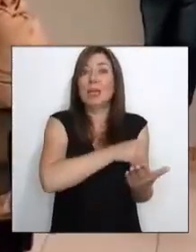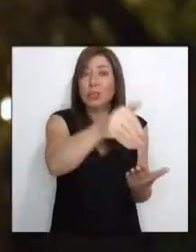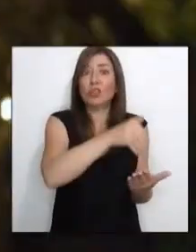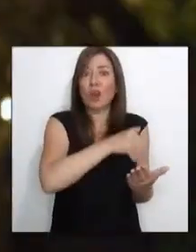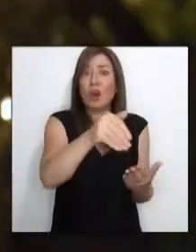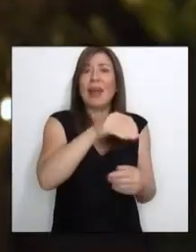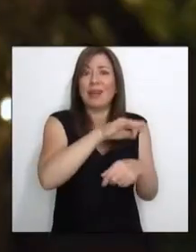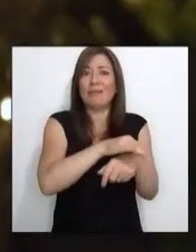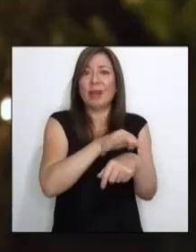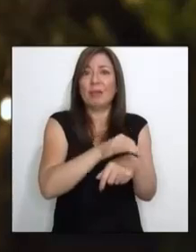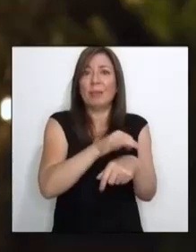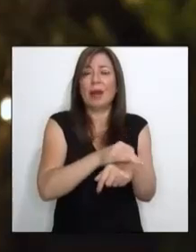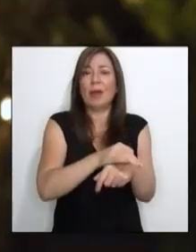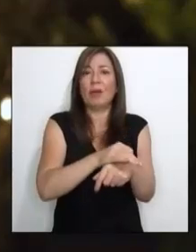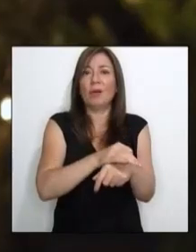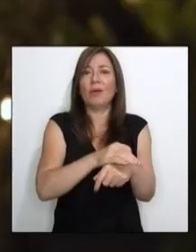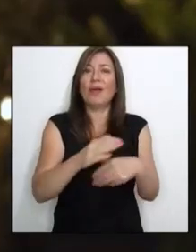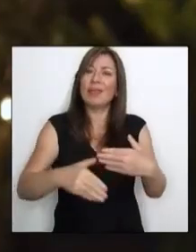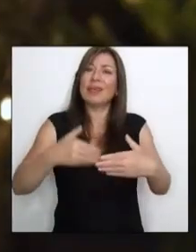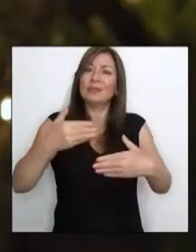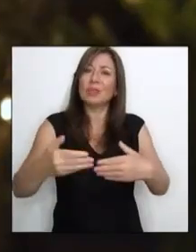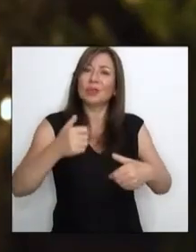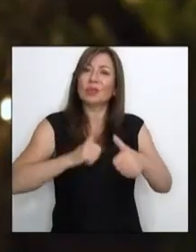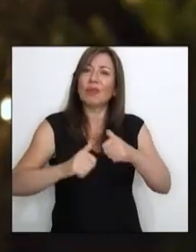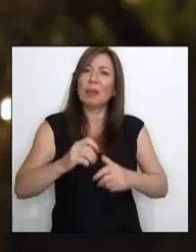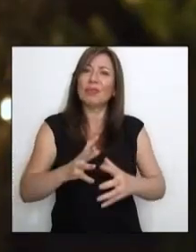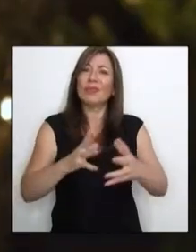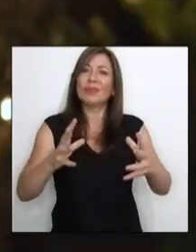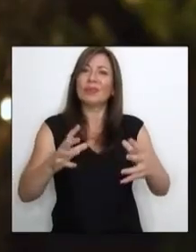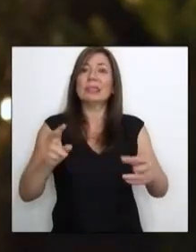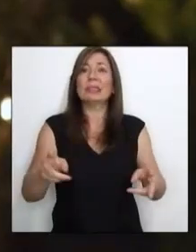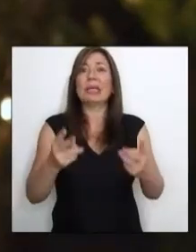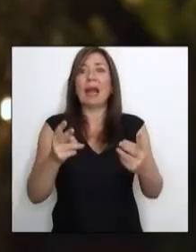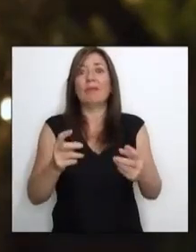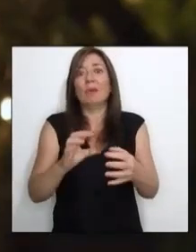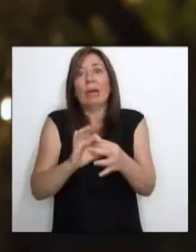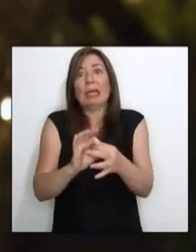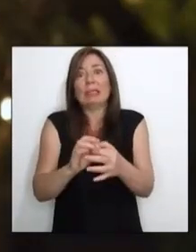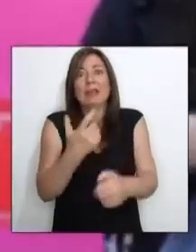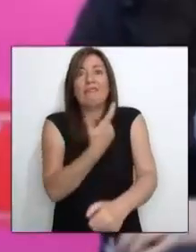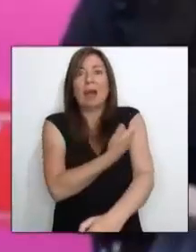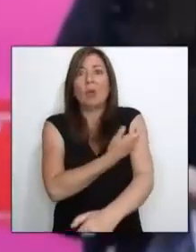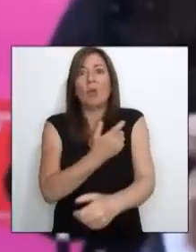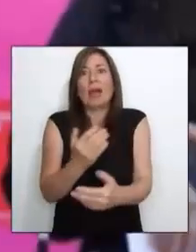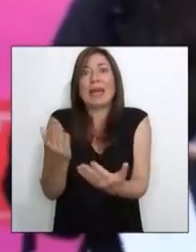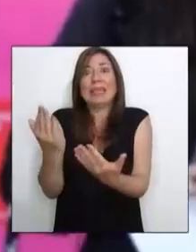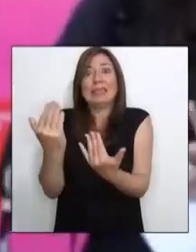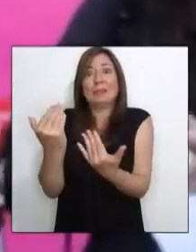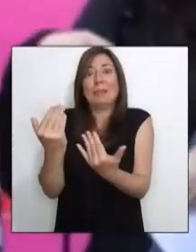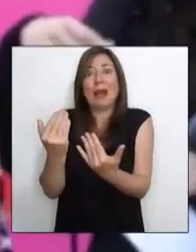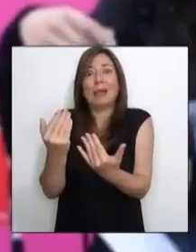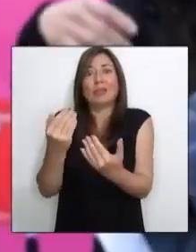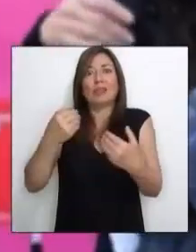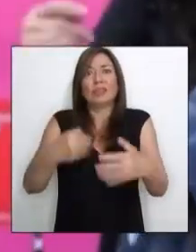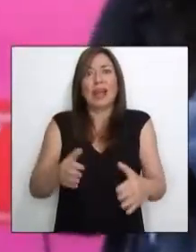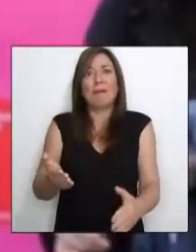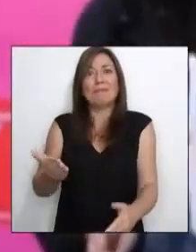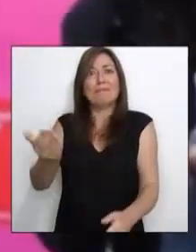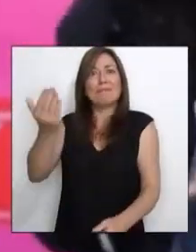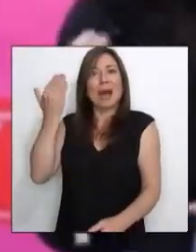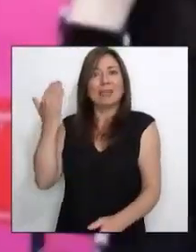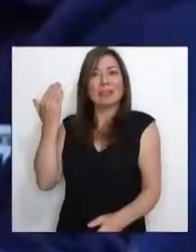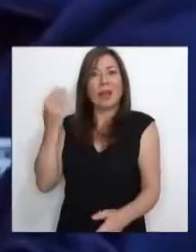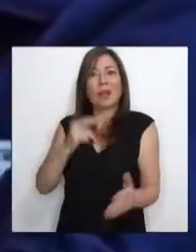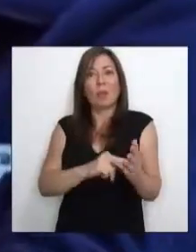Millones nos hemos enfermado. Pero luego de tanto sufrimiento, gracias a las vacunas, tenemos una esperanza de dejar este difícil